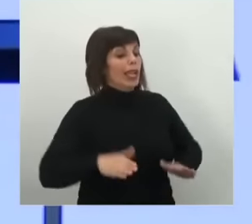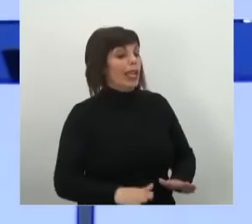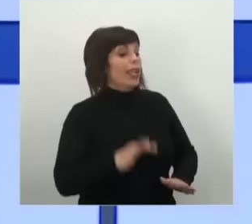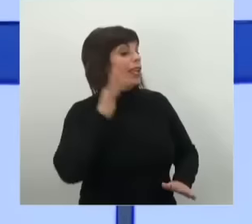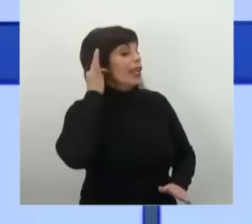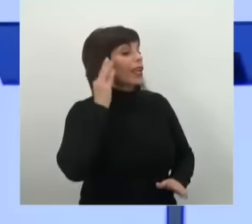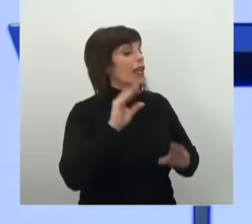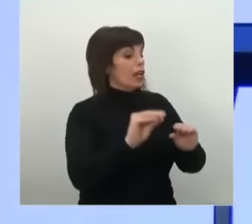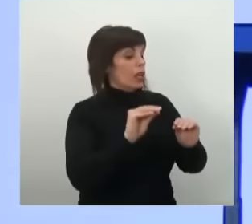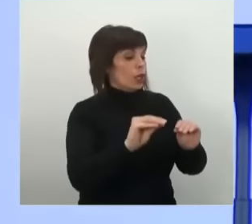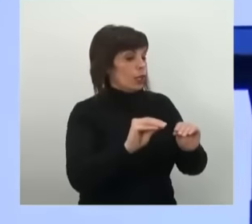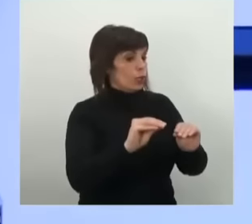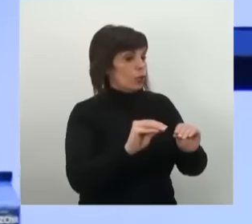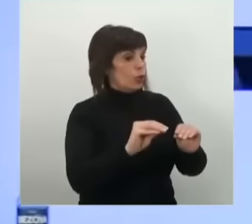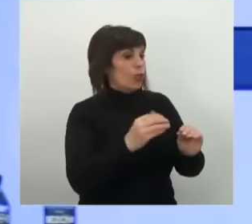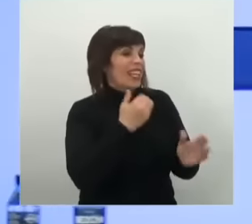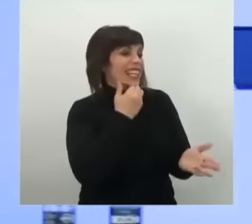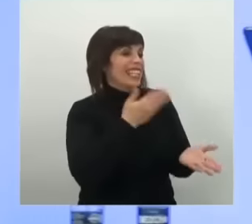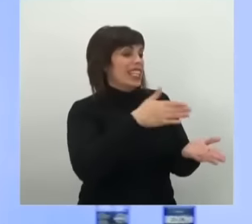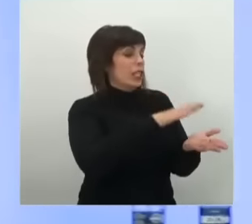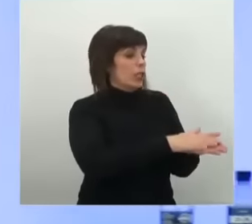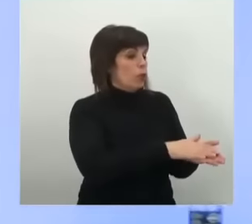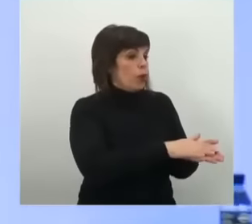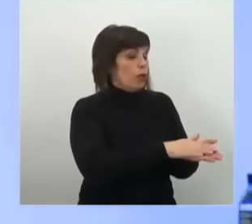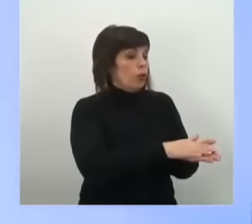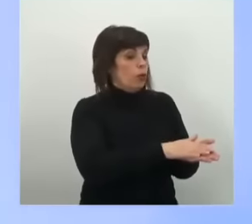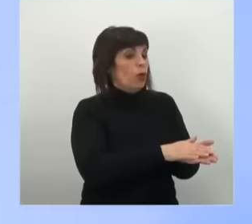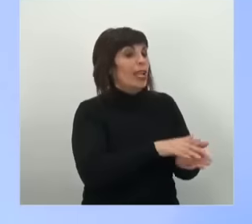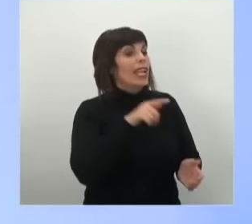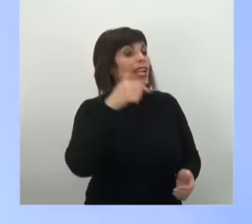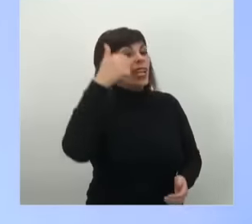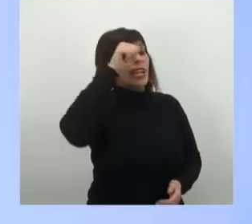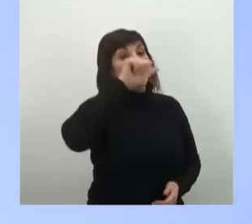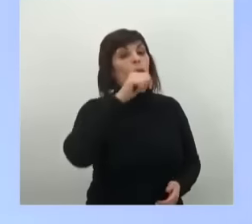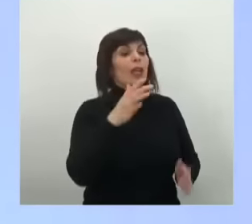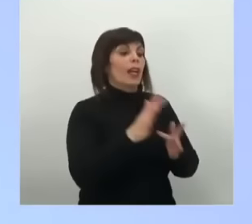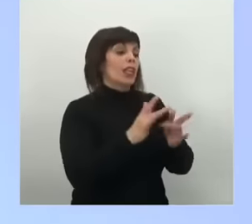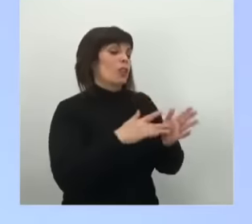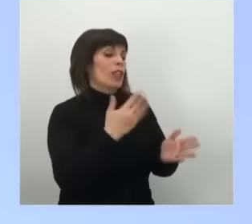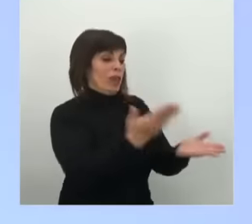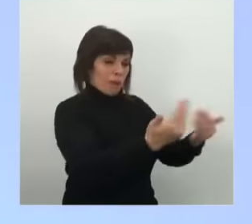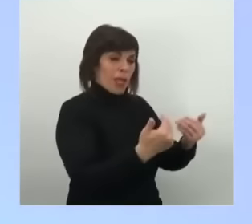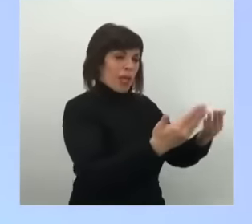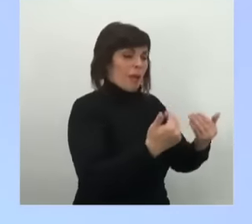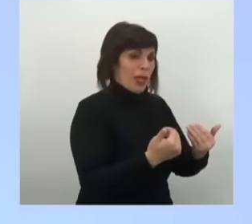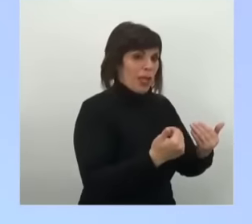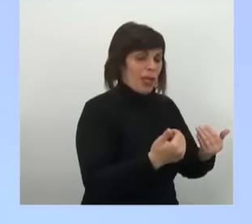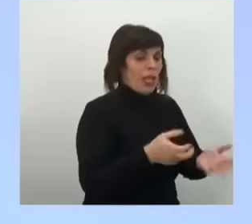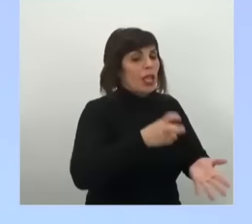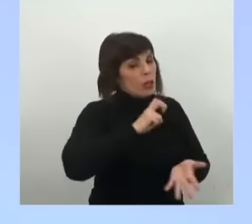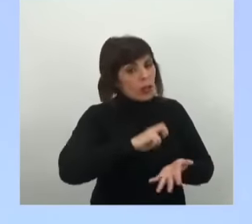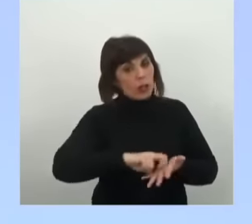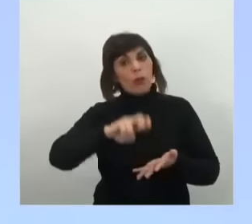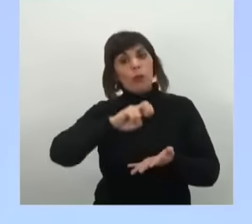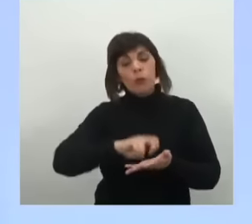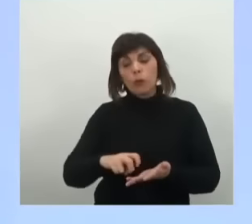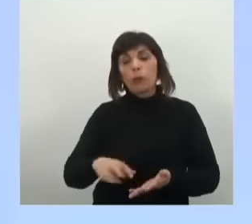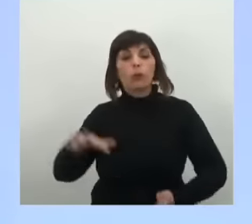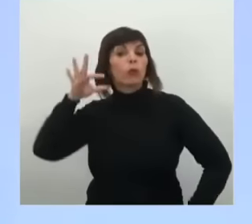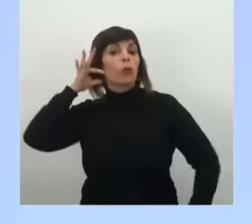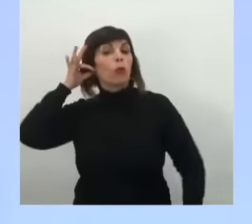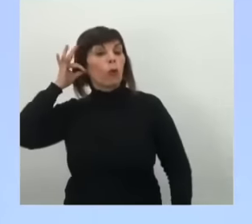con una mujer con 12 años de flujo de sangre le toca esa nada cuando ella es sanada dice la Biblia